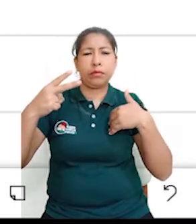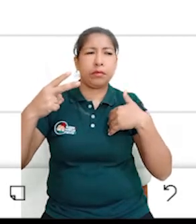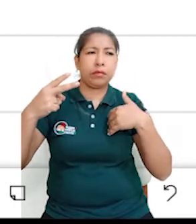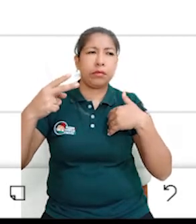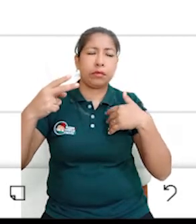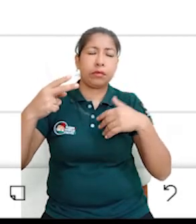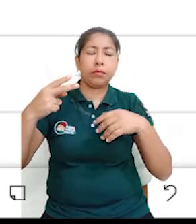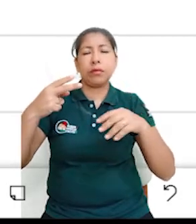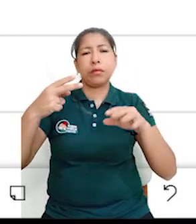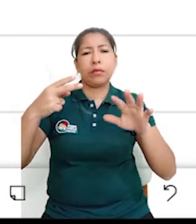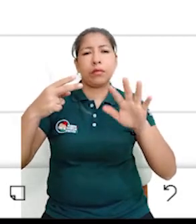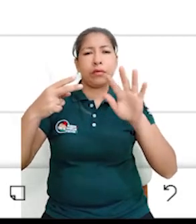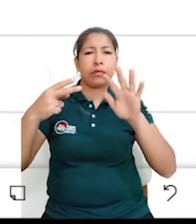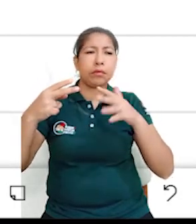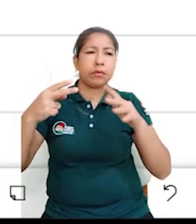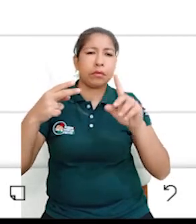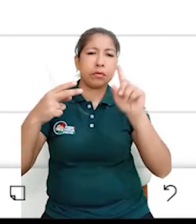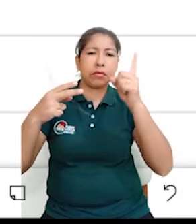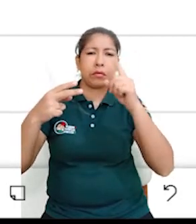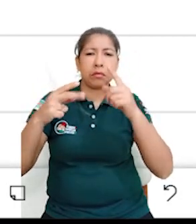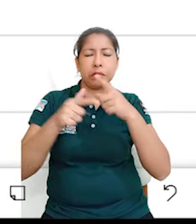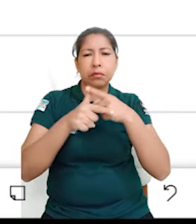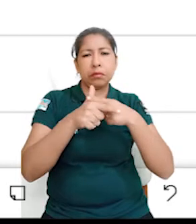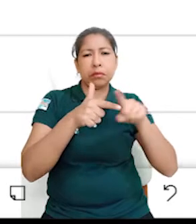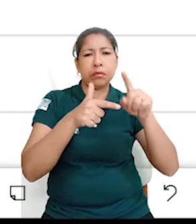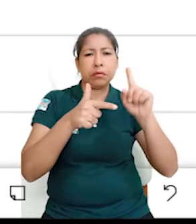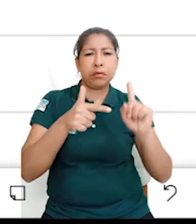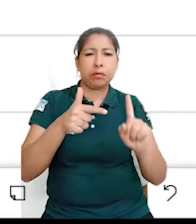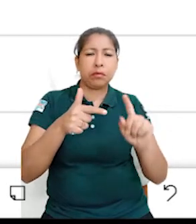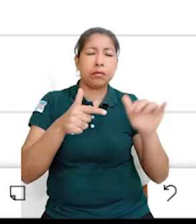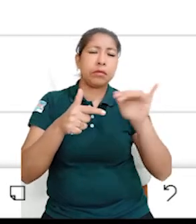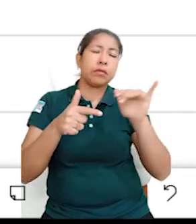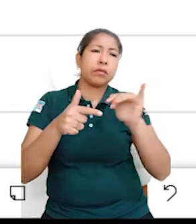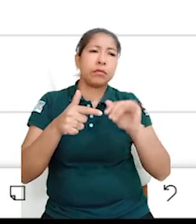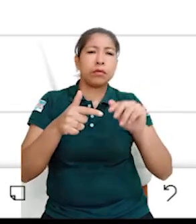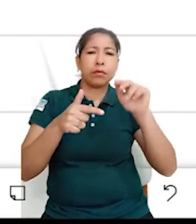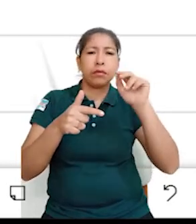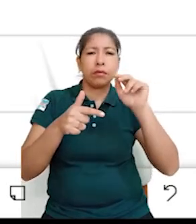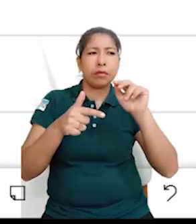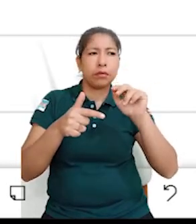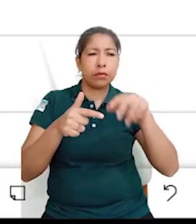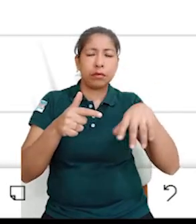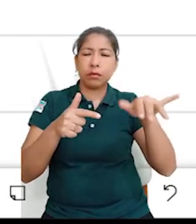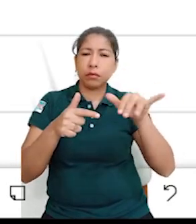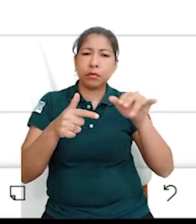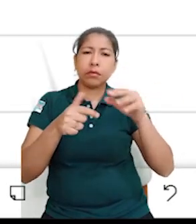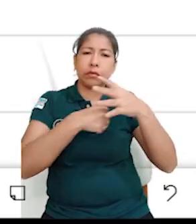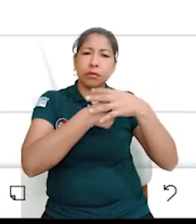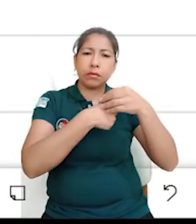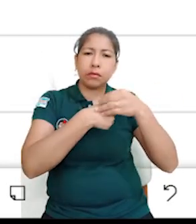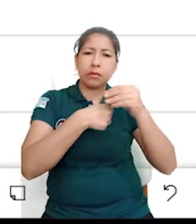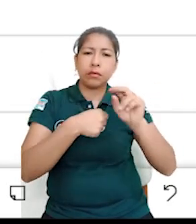misma cantidad dividido entre 1, el resultado sigue siendo 25 menos 4x, que hay